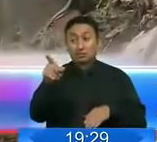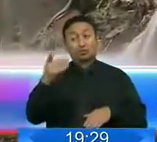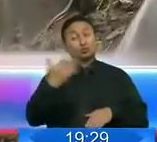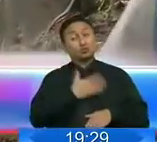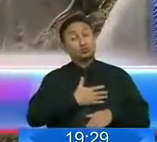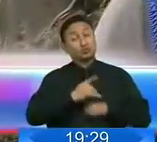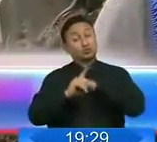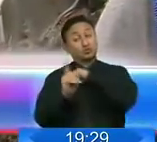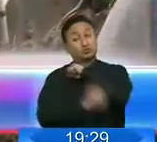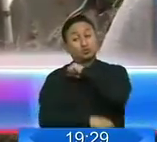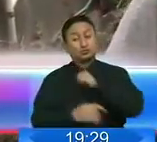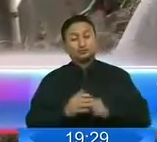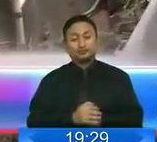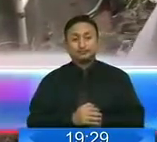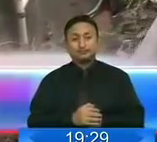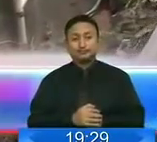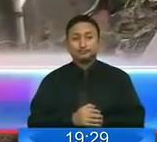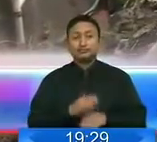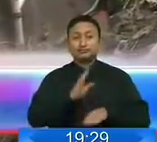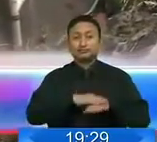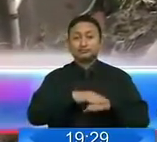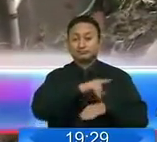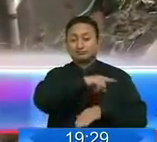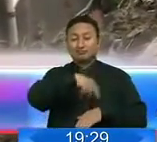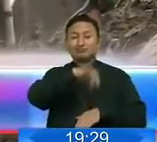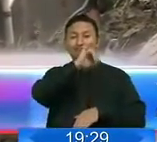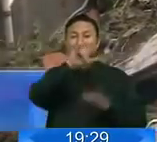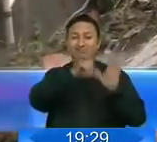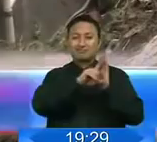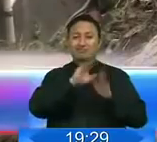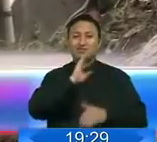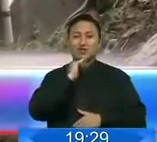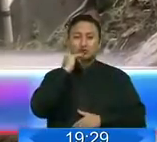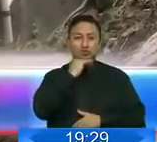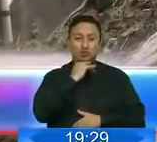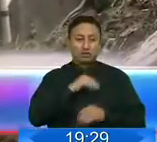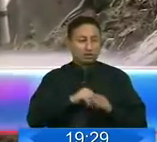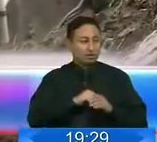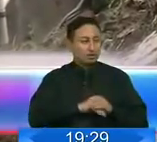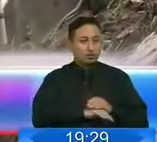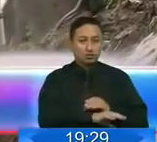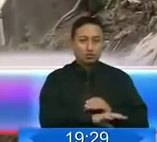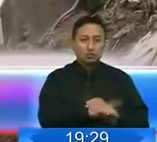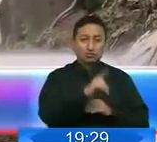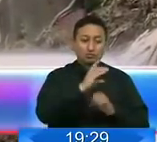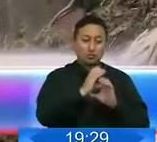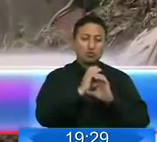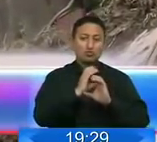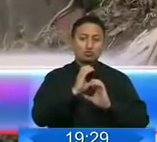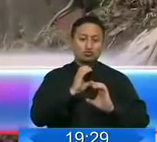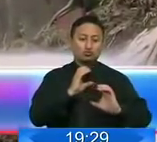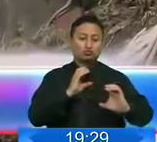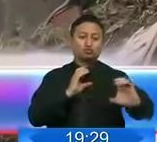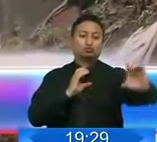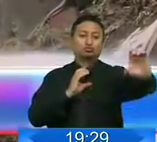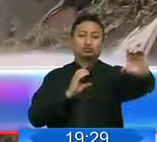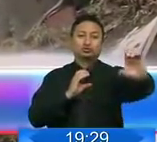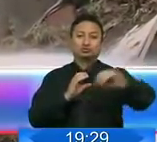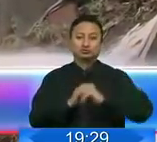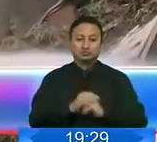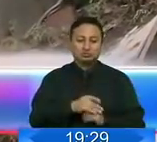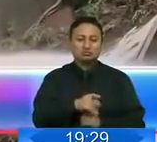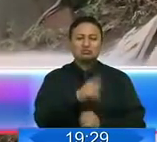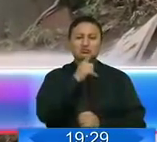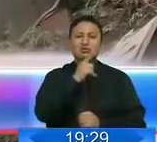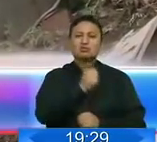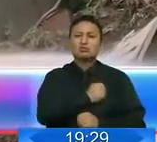lamentablemente es las descargas clandestinas que hay en el sector. Hemos evidenciado un tubo directamente, tenemos que identificar de dónde sale, si es